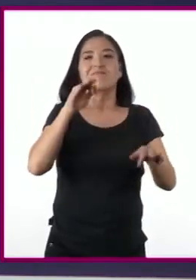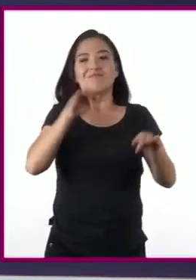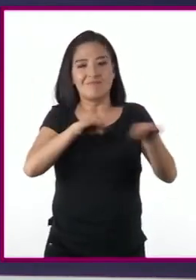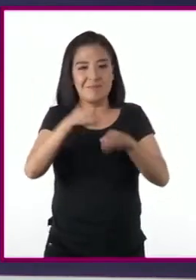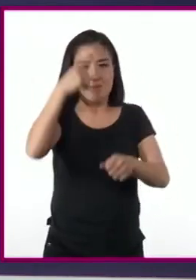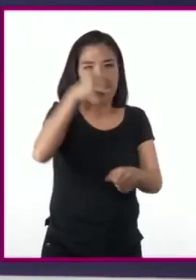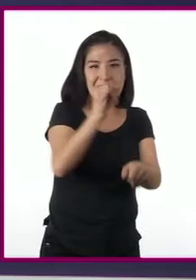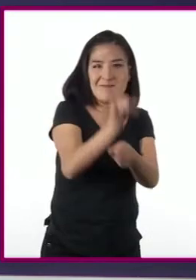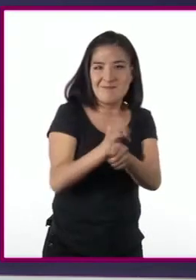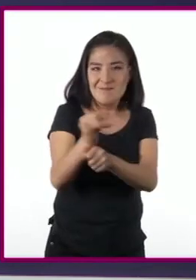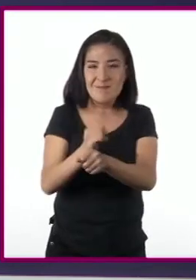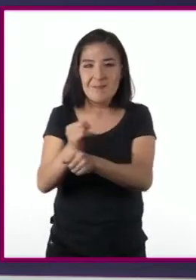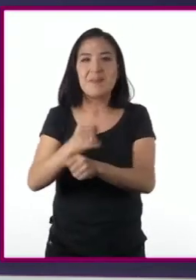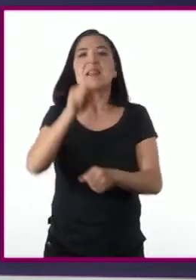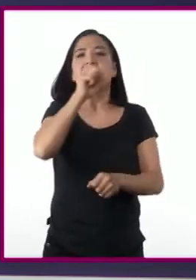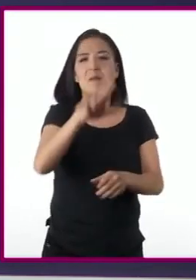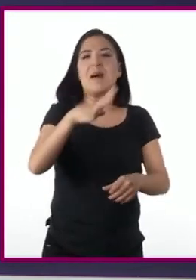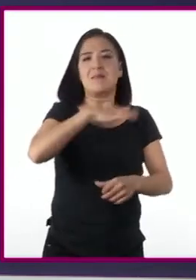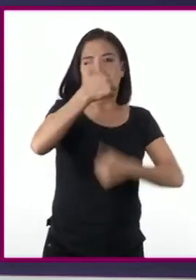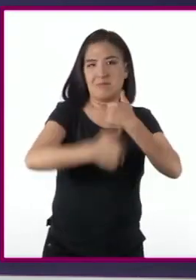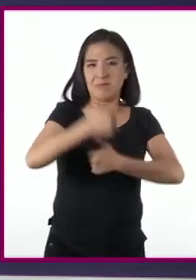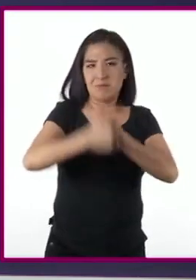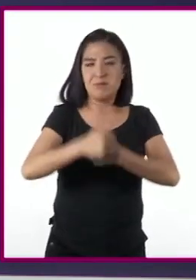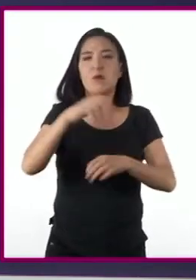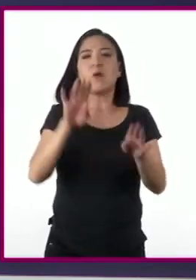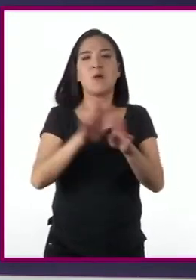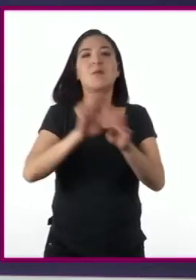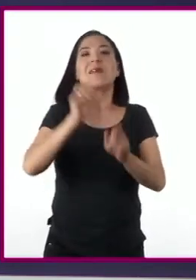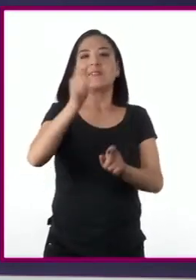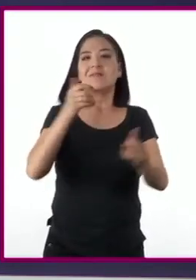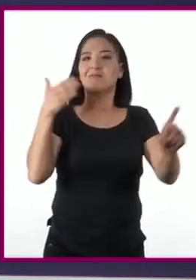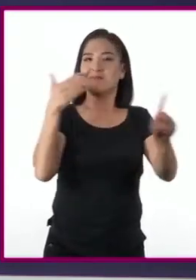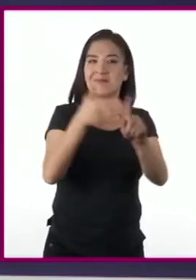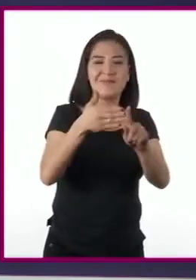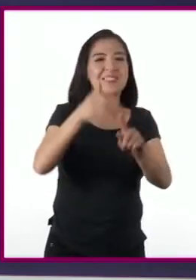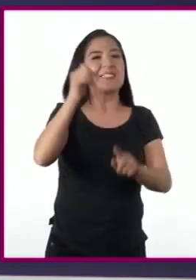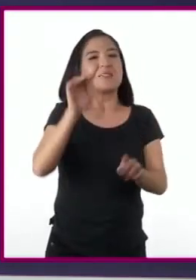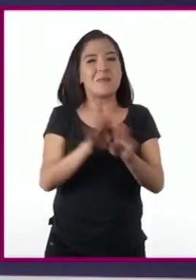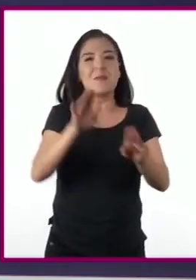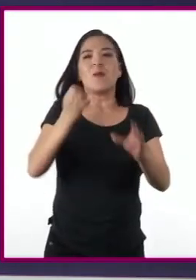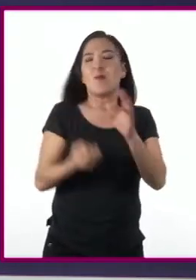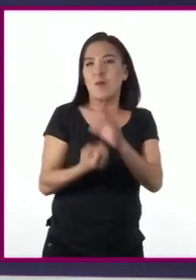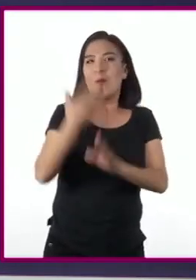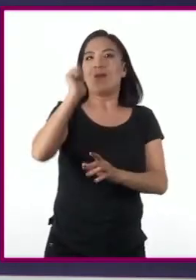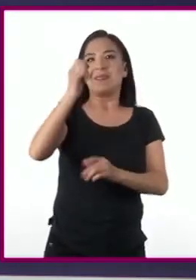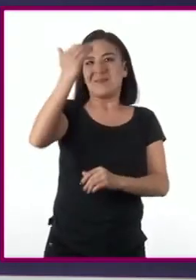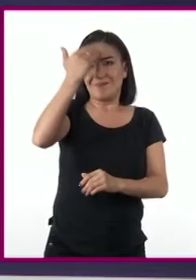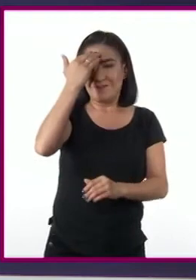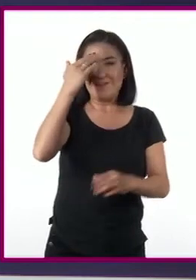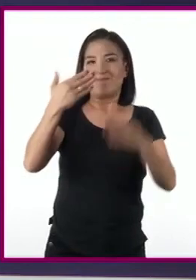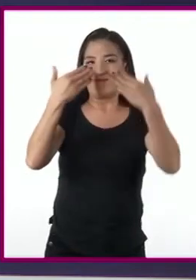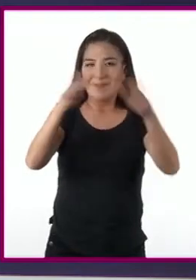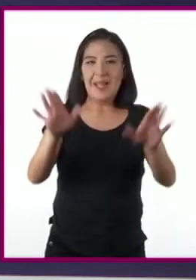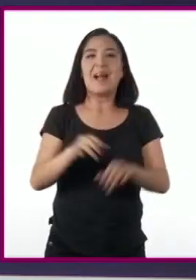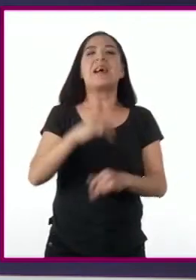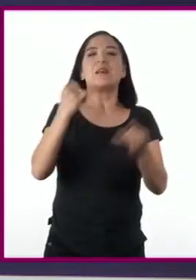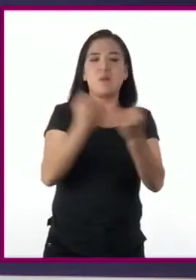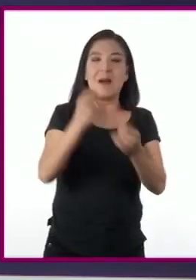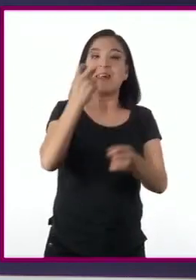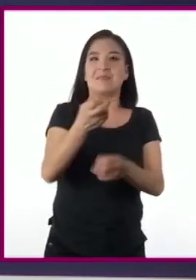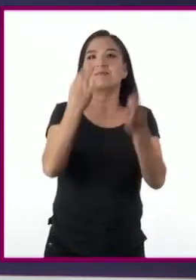Inclusive existen algunas profesiones que están basadas en la constante búsqueda de nuevos conocimientos. Esto es muy